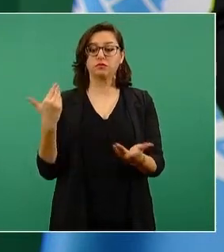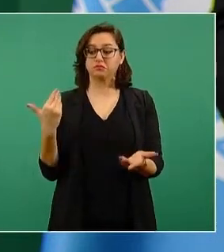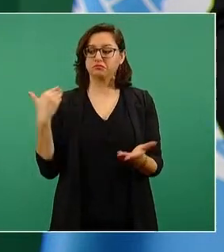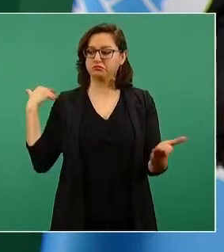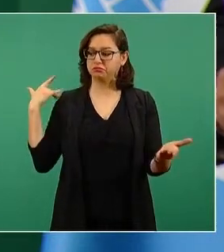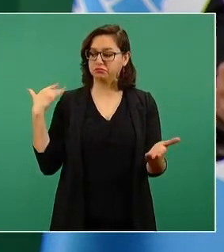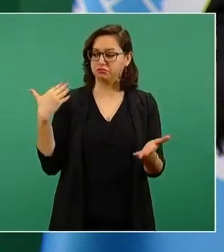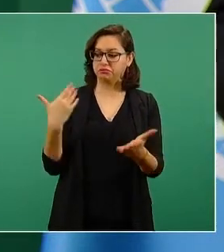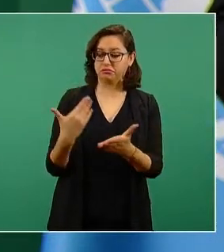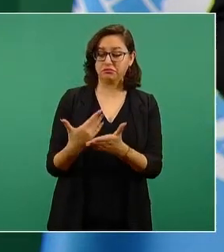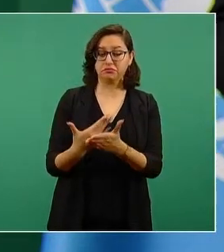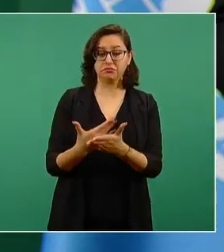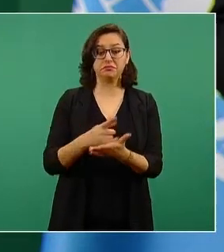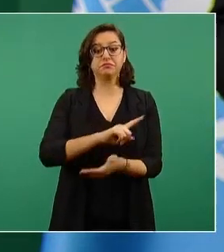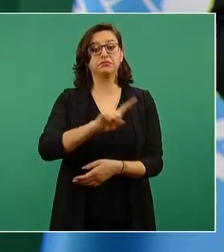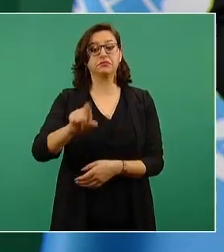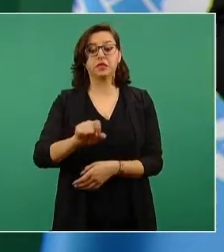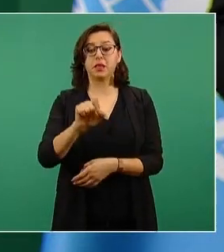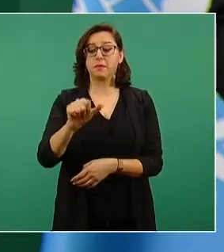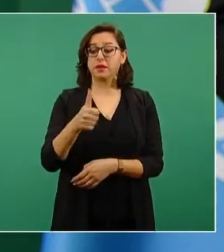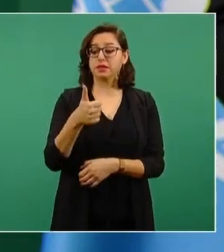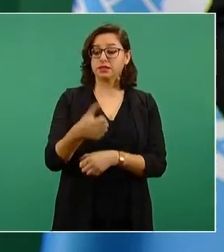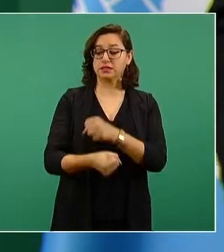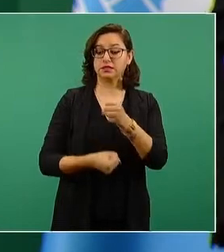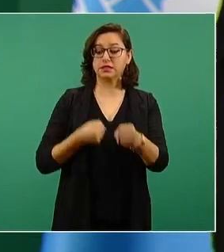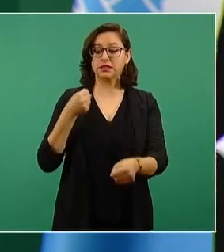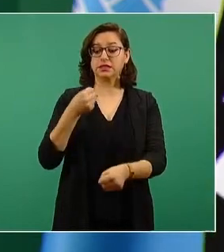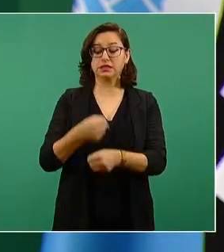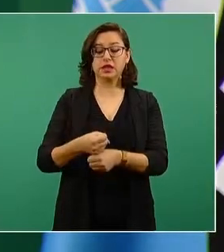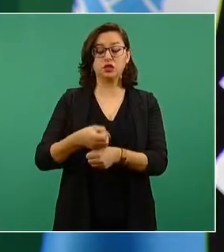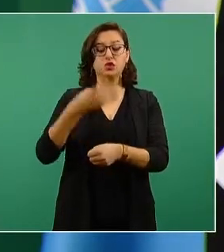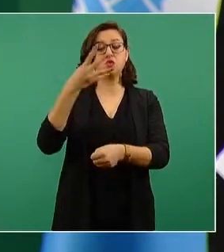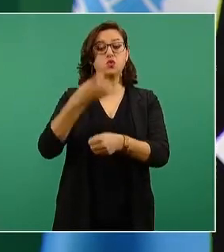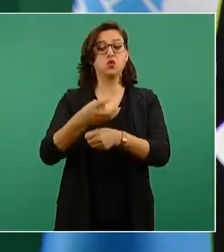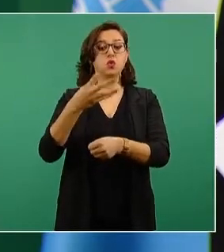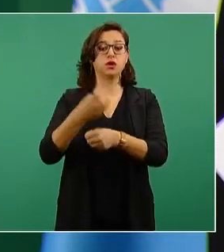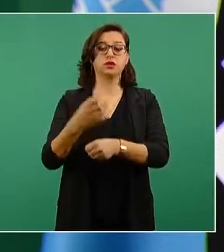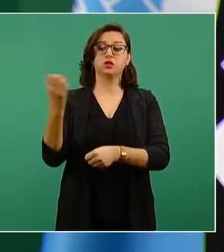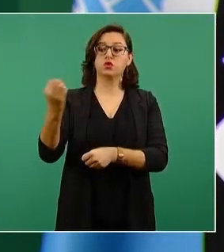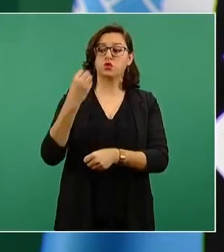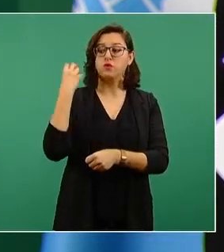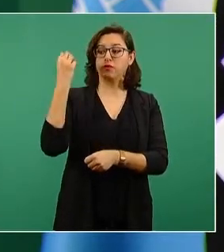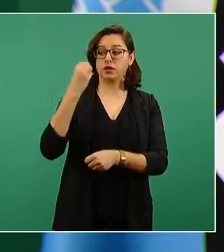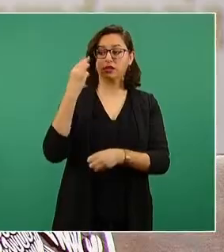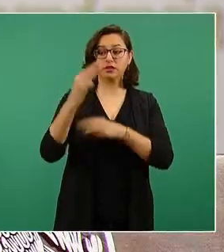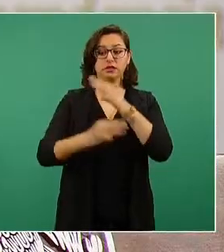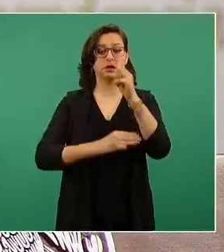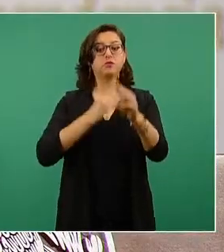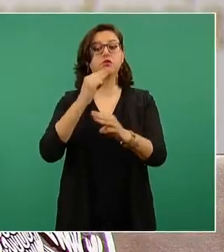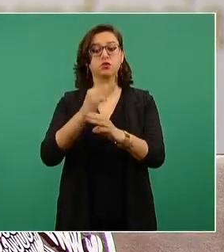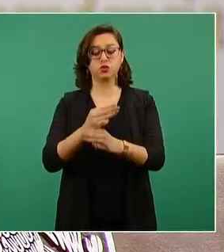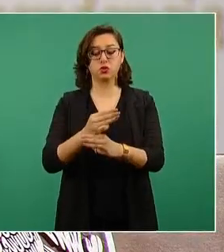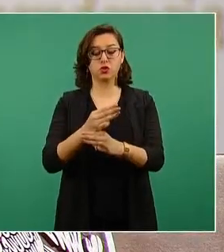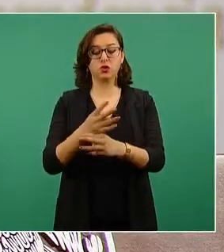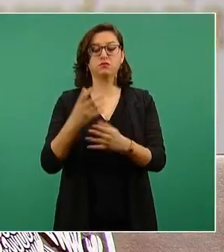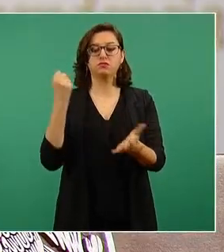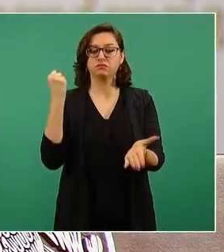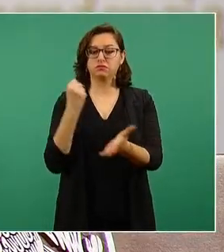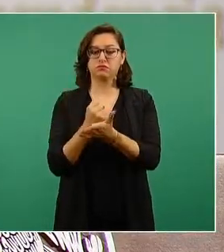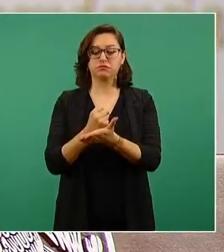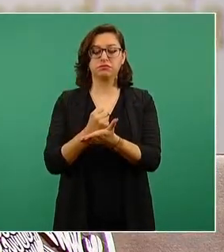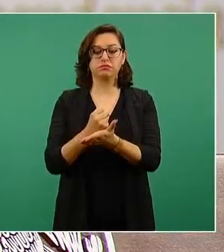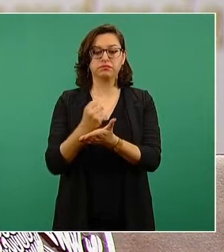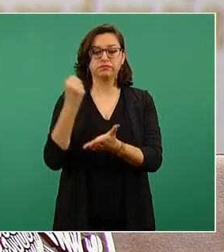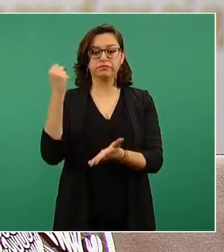26 años desde que tuvo lugar la Cuarta Conferencia Mundial sobre la Mujer, en donde se aprobó la Declaración